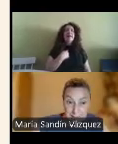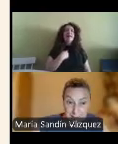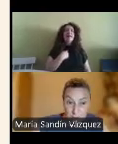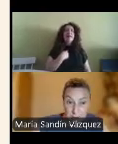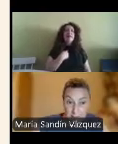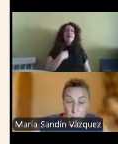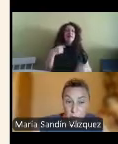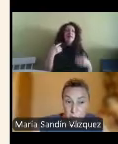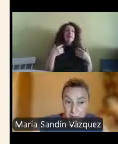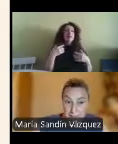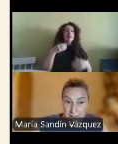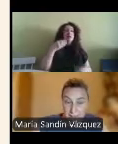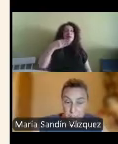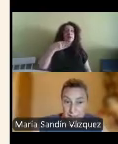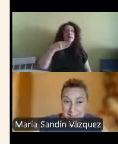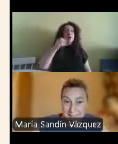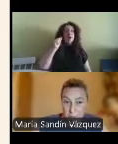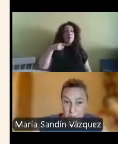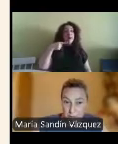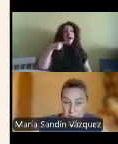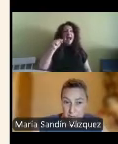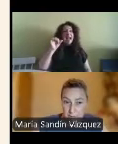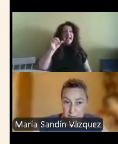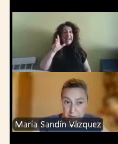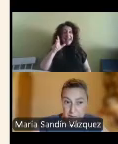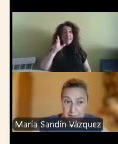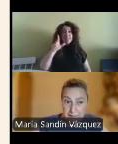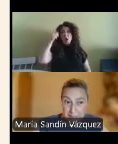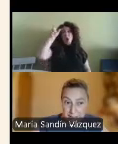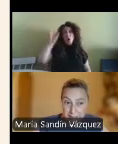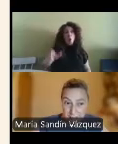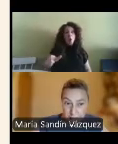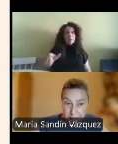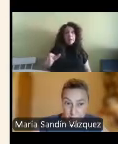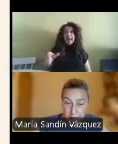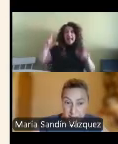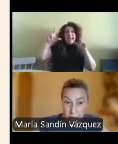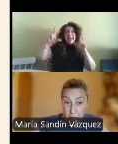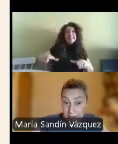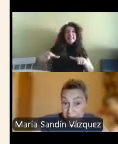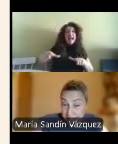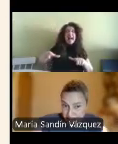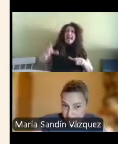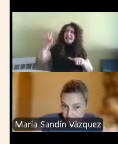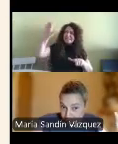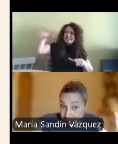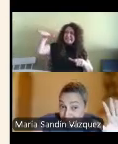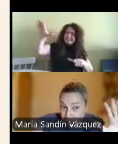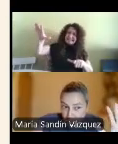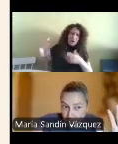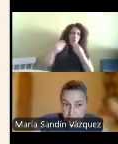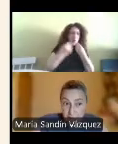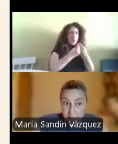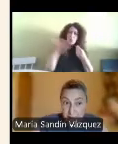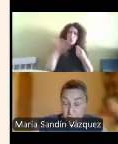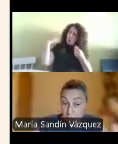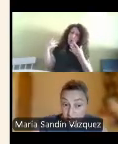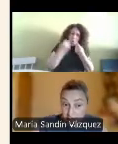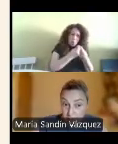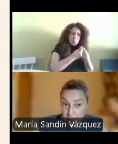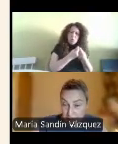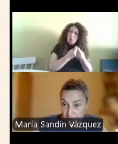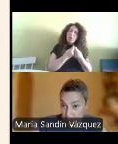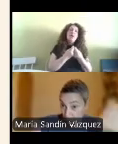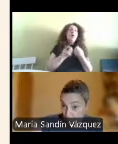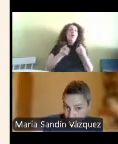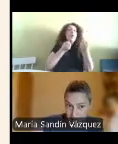con las banglas cogían un hombre de la sala de espera que ni conocían. Le hacían entrar para que contase lo que tenía la mujer, y cuando